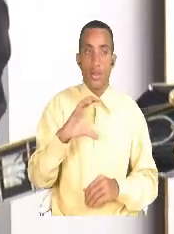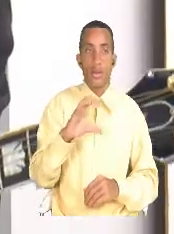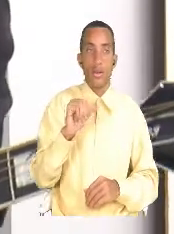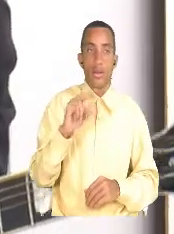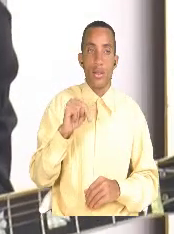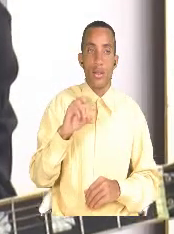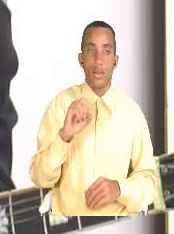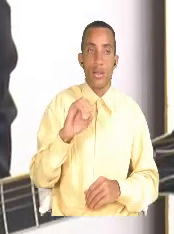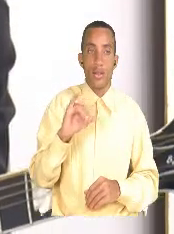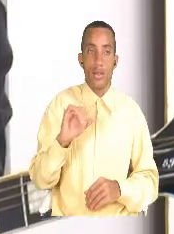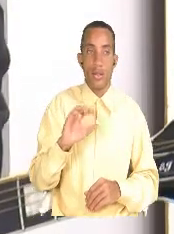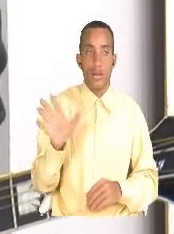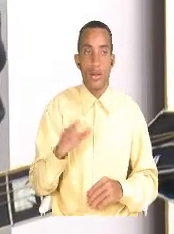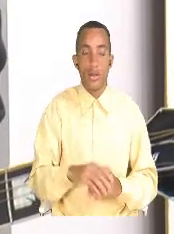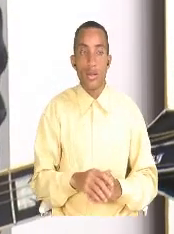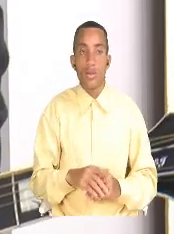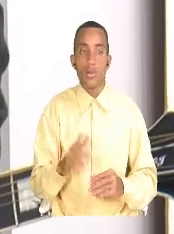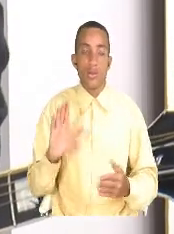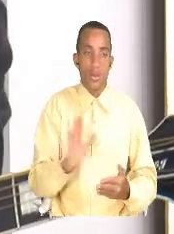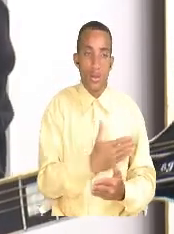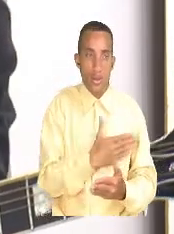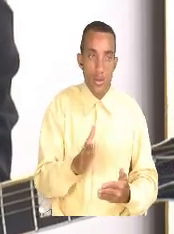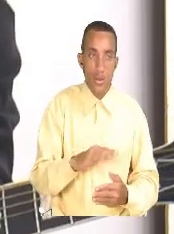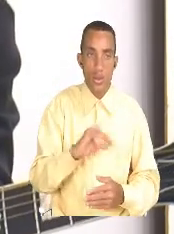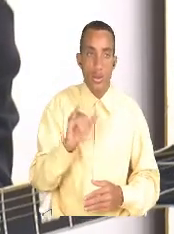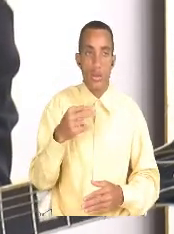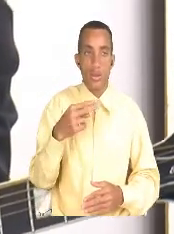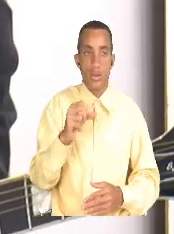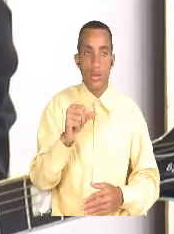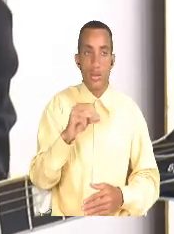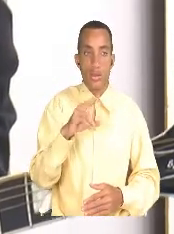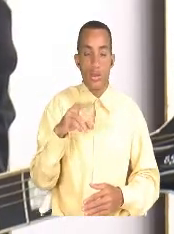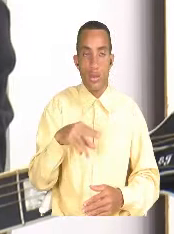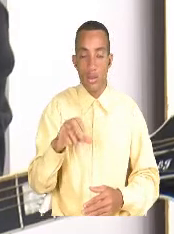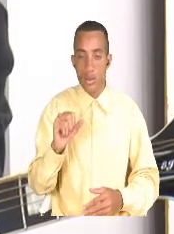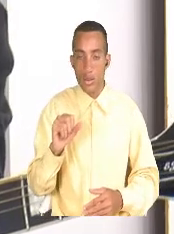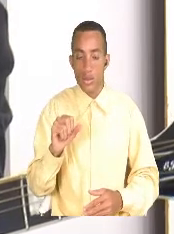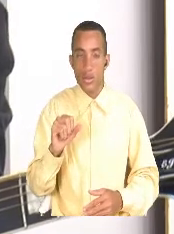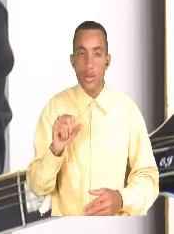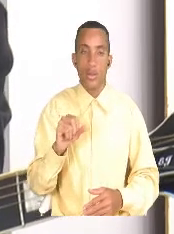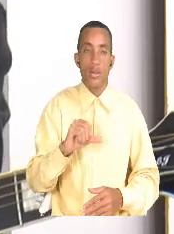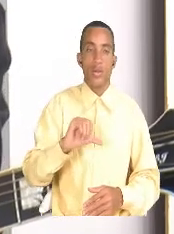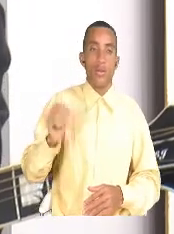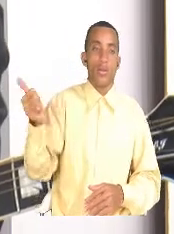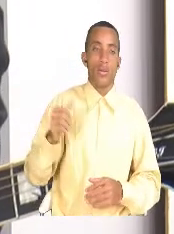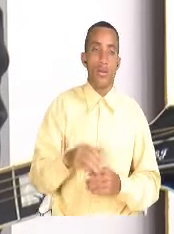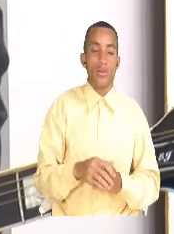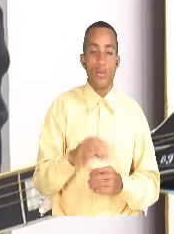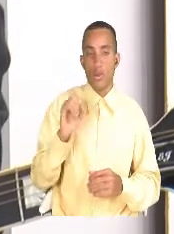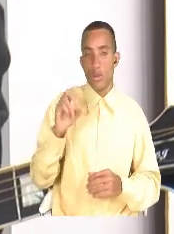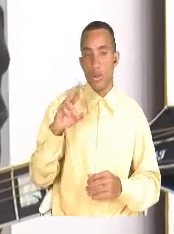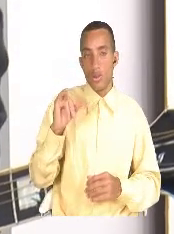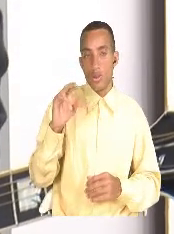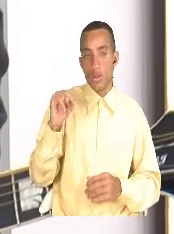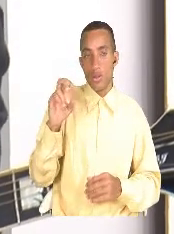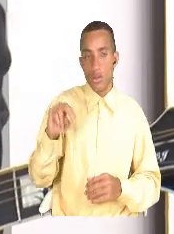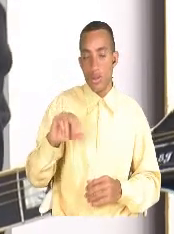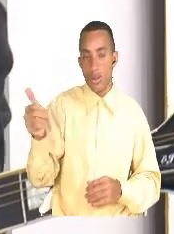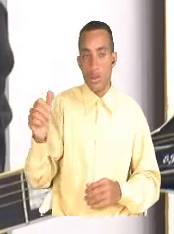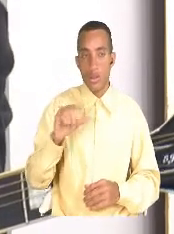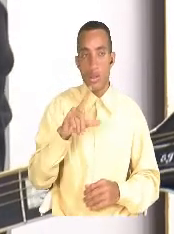formatos de salsa, de Latin Jazz, Cyrus Dragon, que es rock. Está la gente de Orión, Bliss,